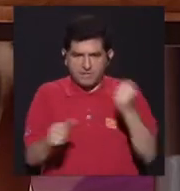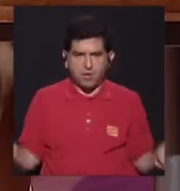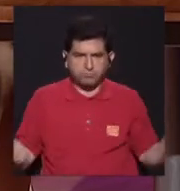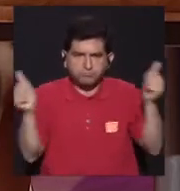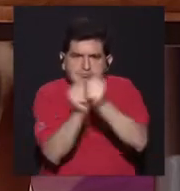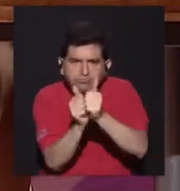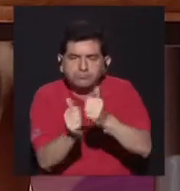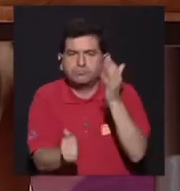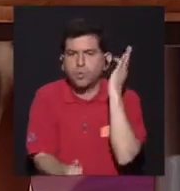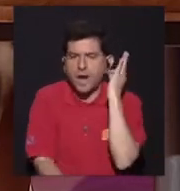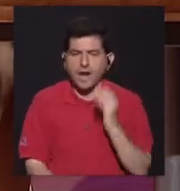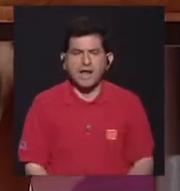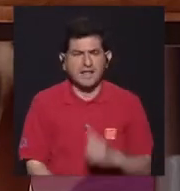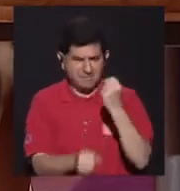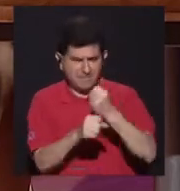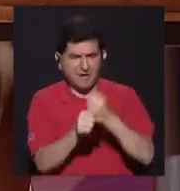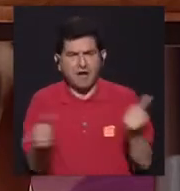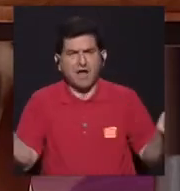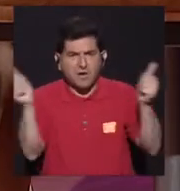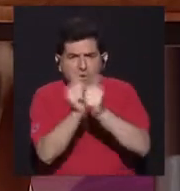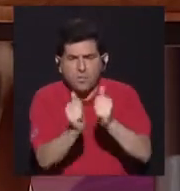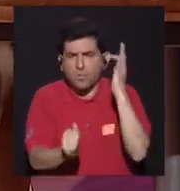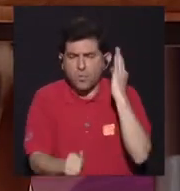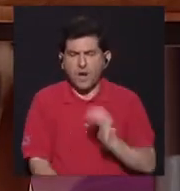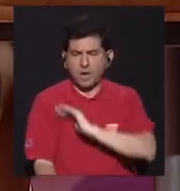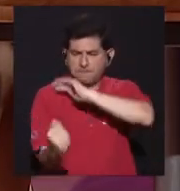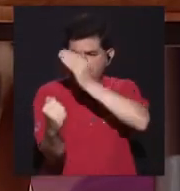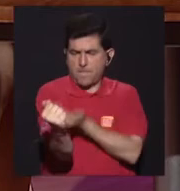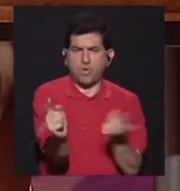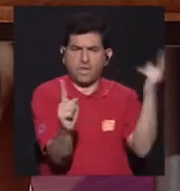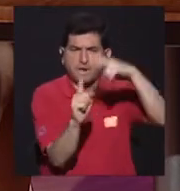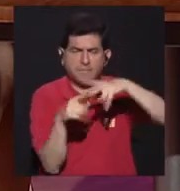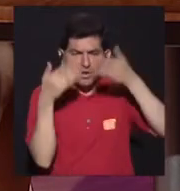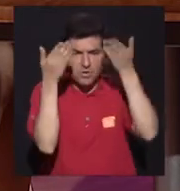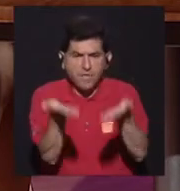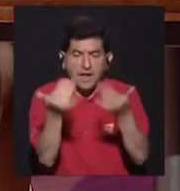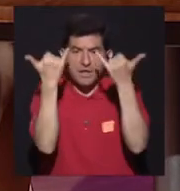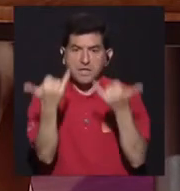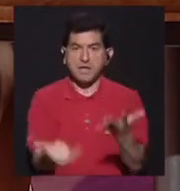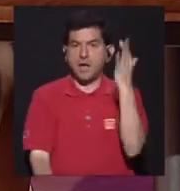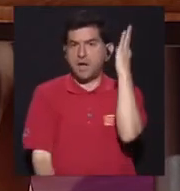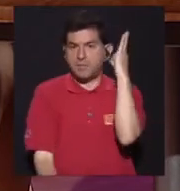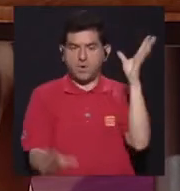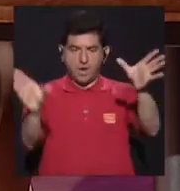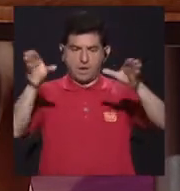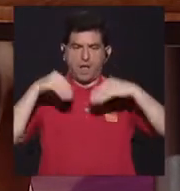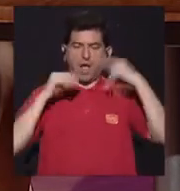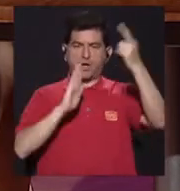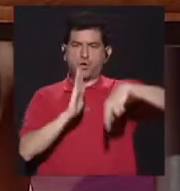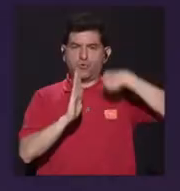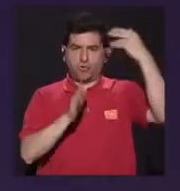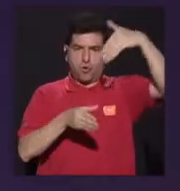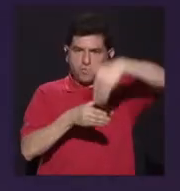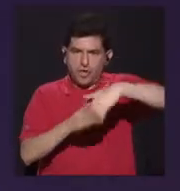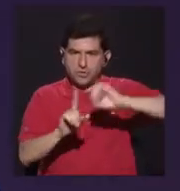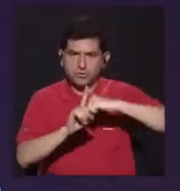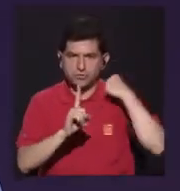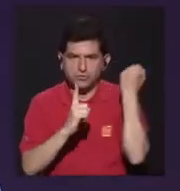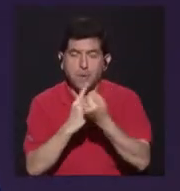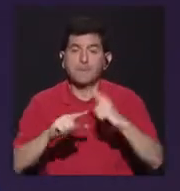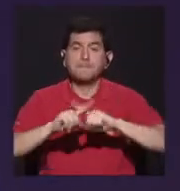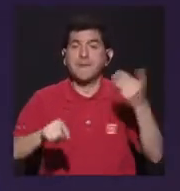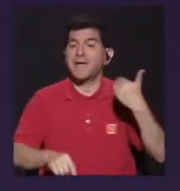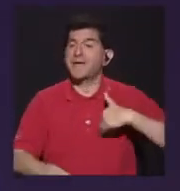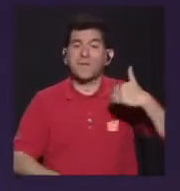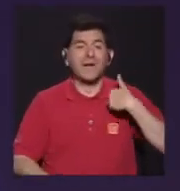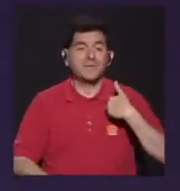mujeres. Se ha trabajado con las mujeres, se empoderó a las mujeres y por dicha ya las mujeres asumen su rol dentro de la sociedad, pero a los hombres